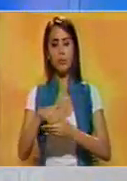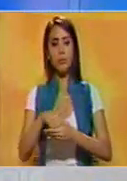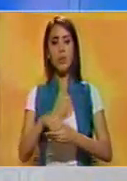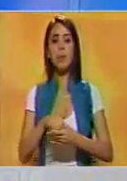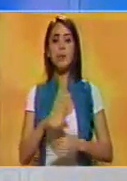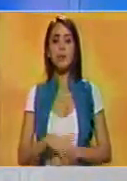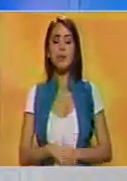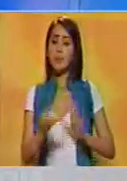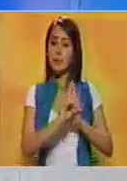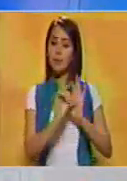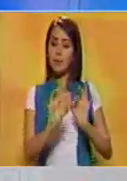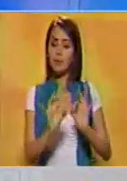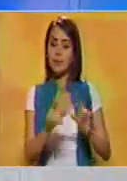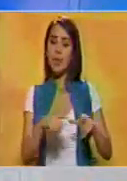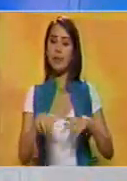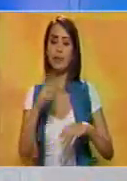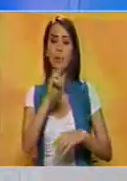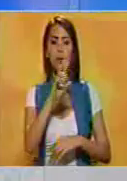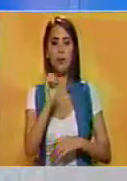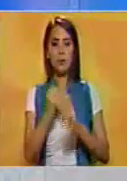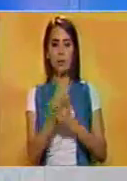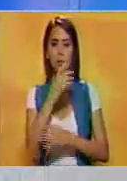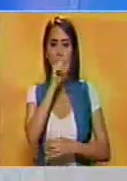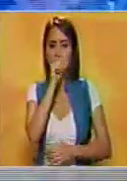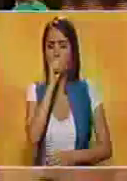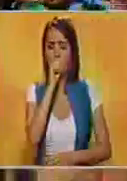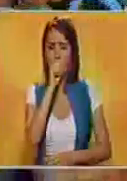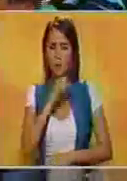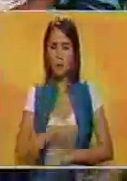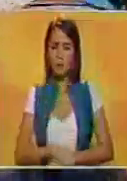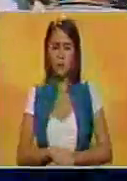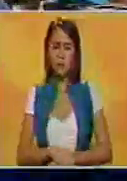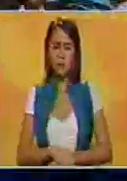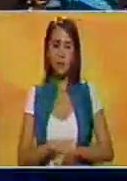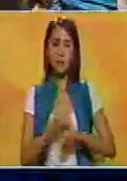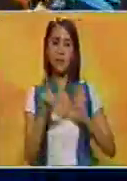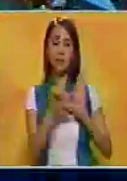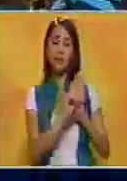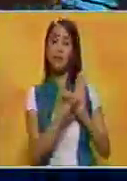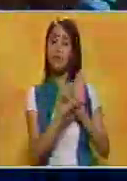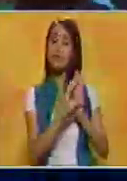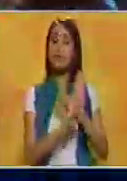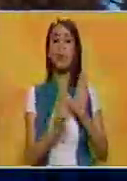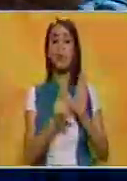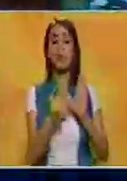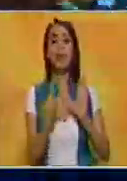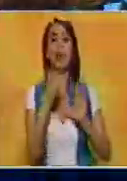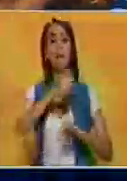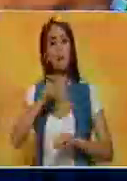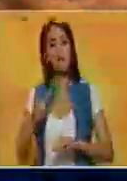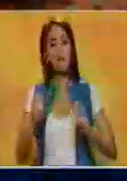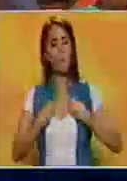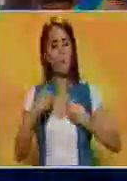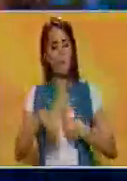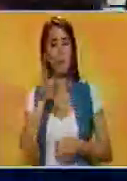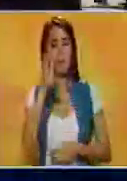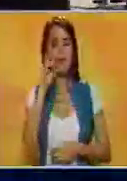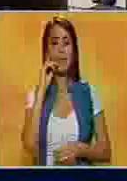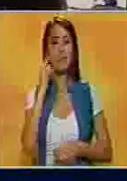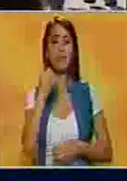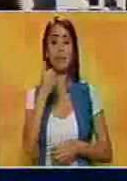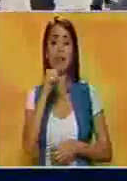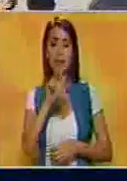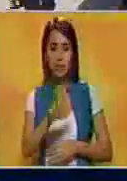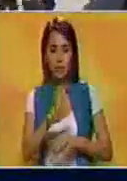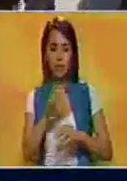consejos legislativos previstos para este 20 de mayo. Según la Carta Magna, los extranjeros residenciados en el país que ya hayan cumplido